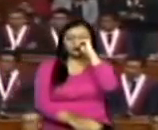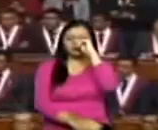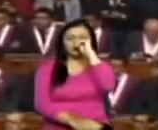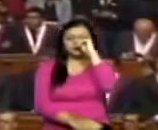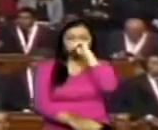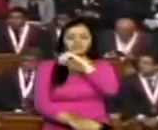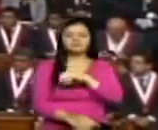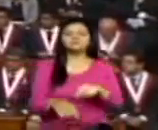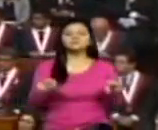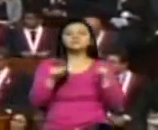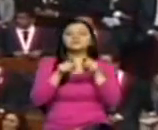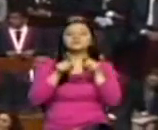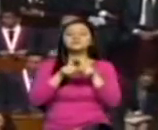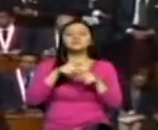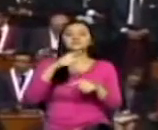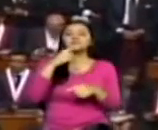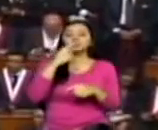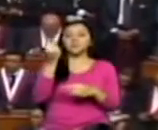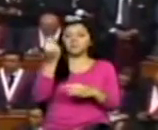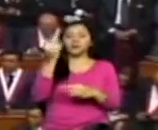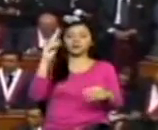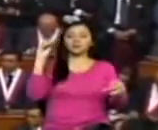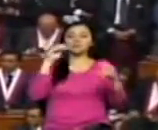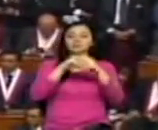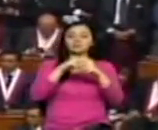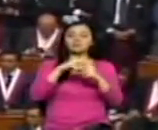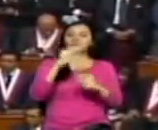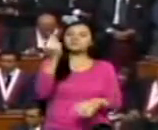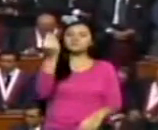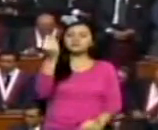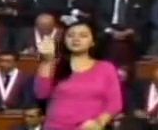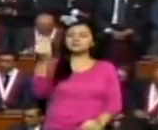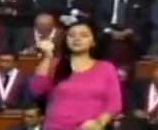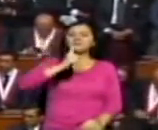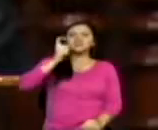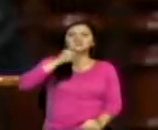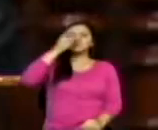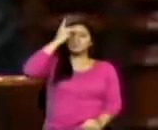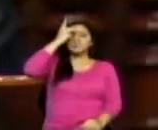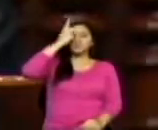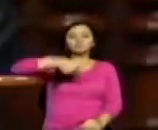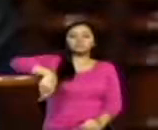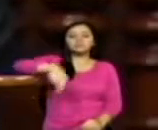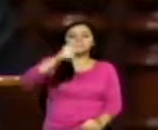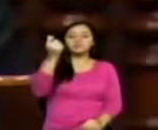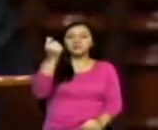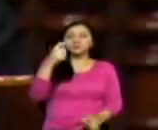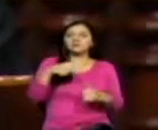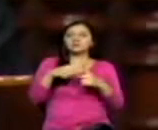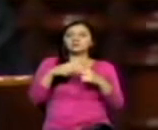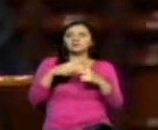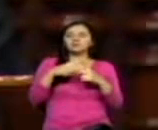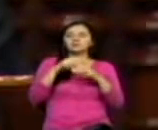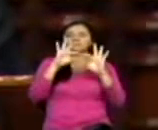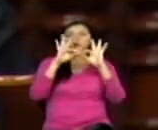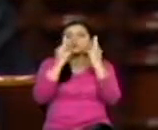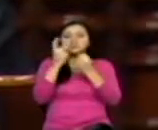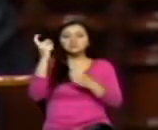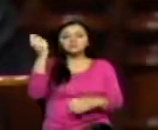¿Cómo poner más dinero en el bolsillo de los peruanos, en los hogares de los